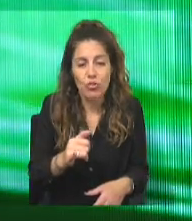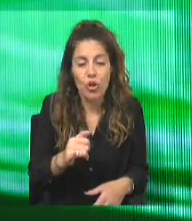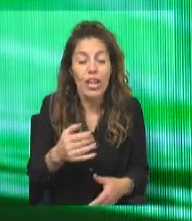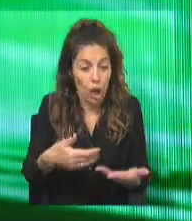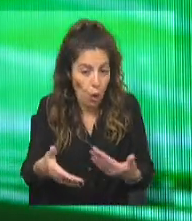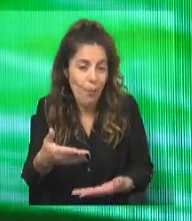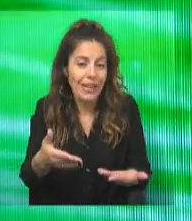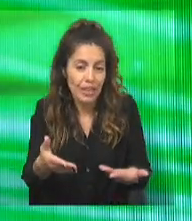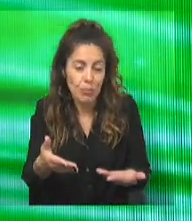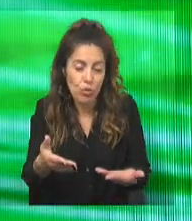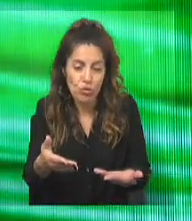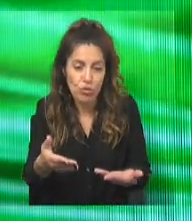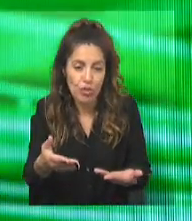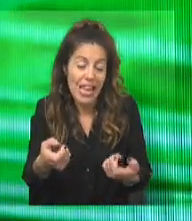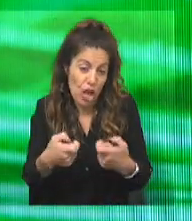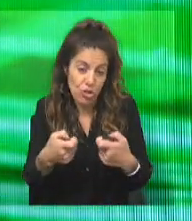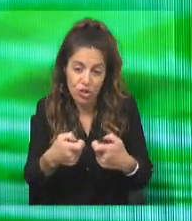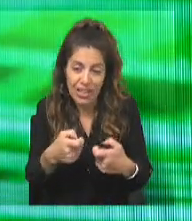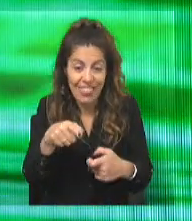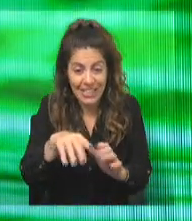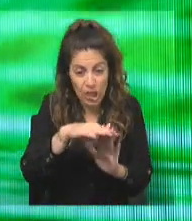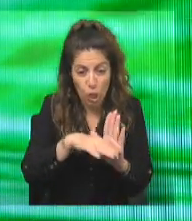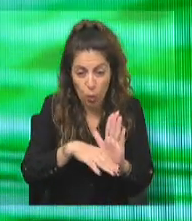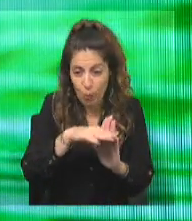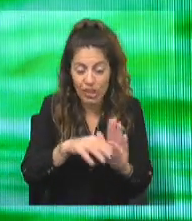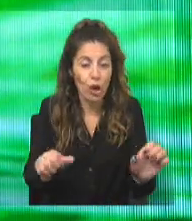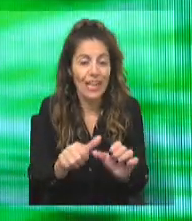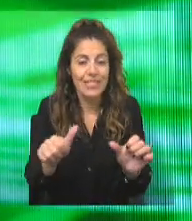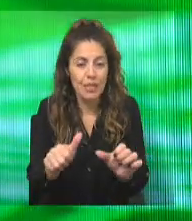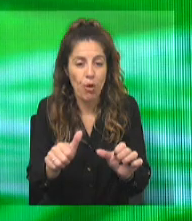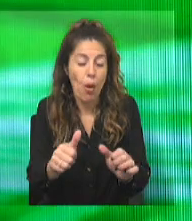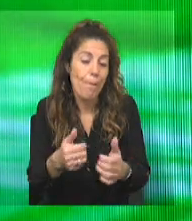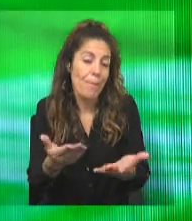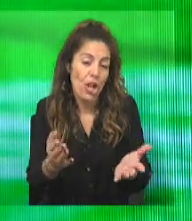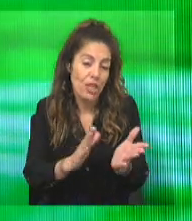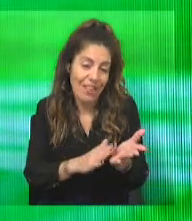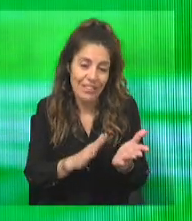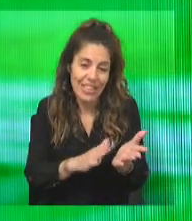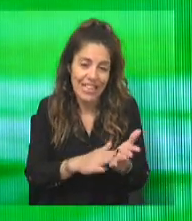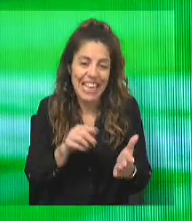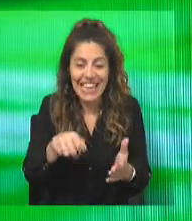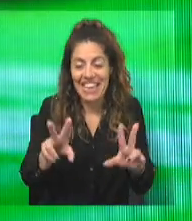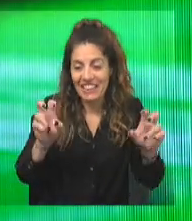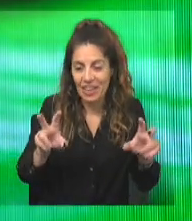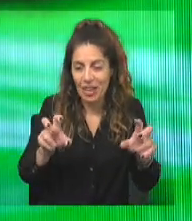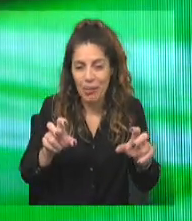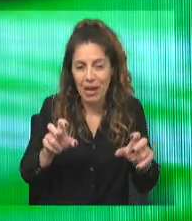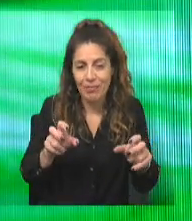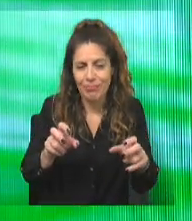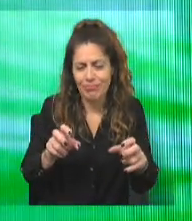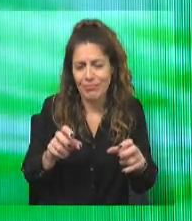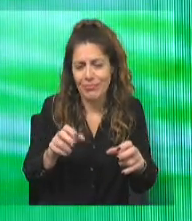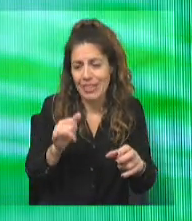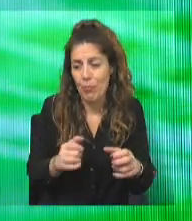compartimos eh la sociedad de ese documento pero Es evidente que en este aspecto disentimos